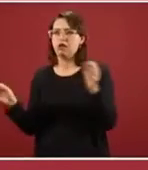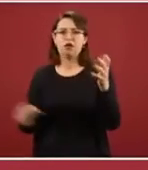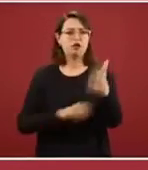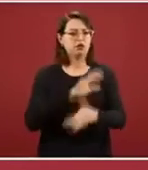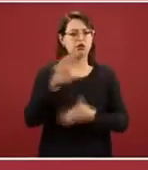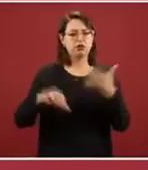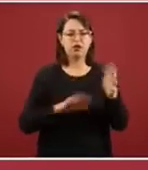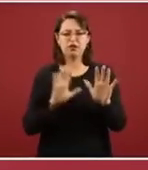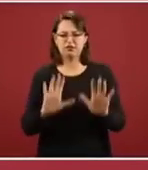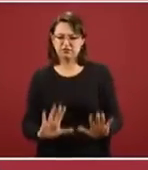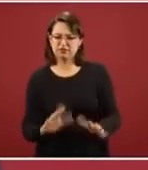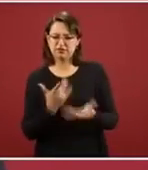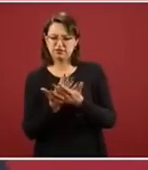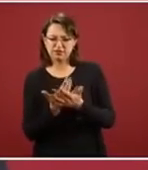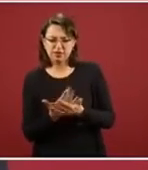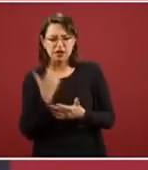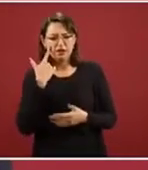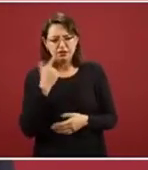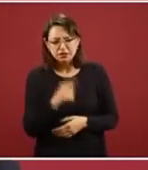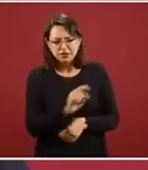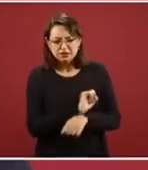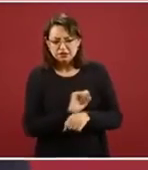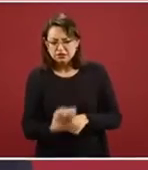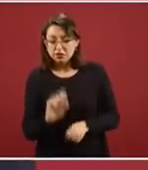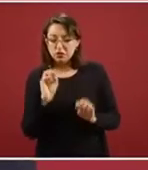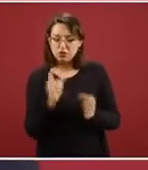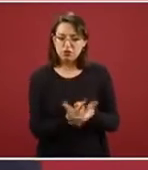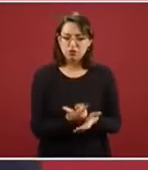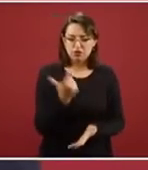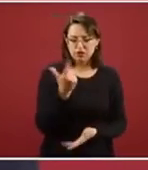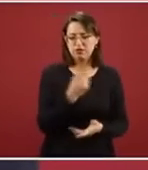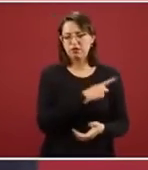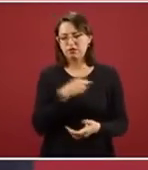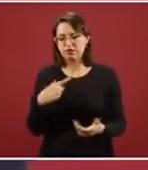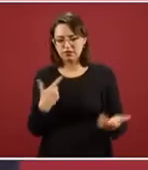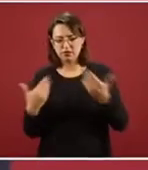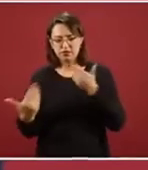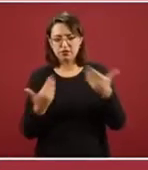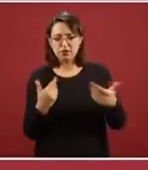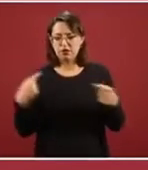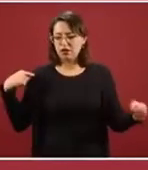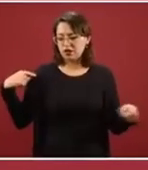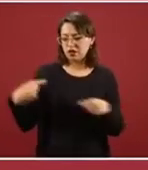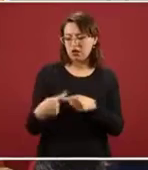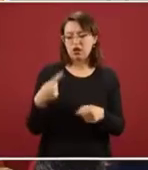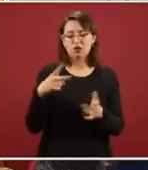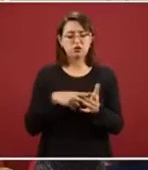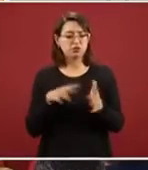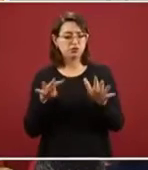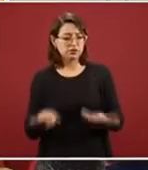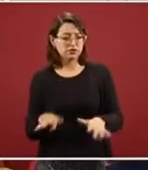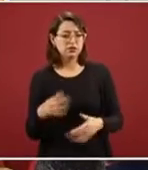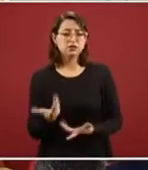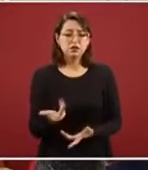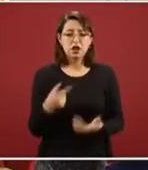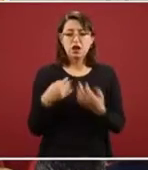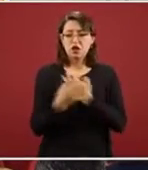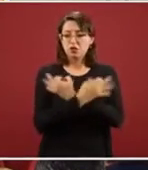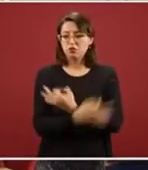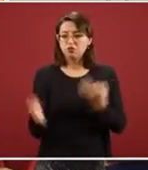desastre algo que no tiene la magnitud para hacerlo. Y todas las declaratorias que emitimos en este 2019